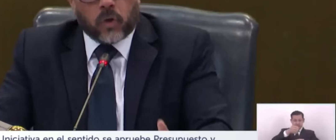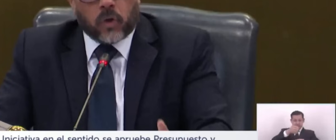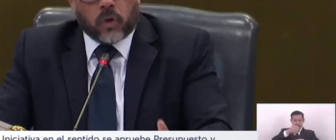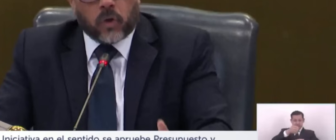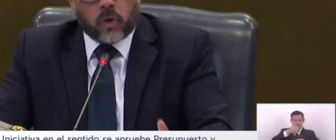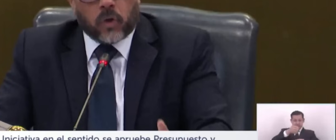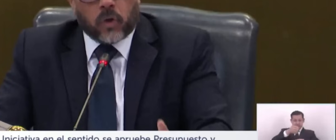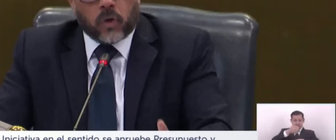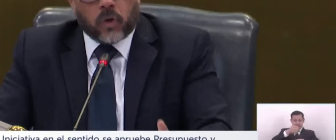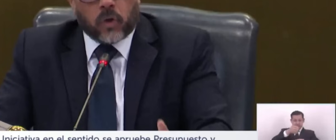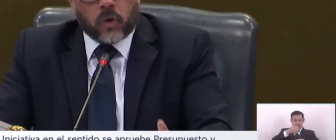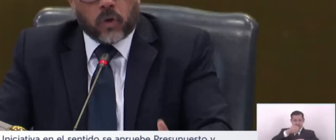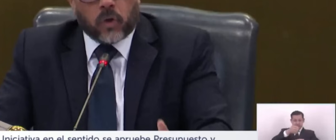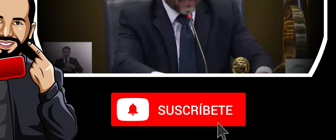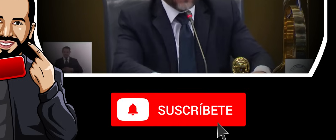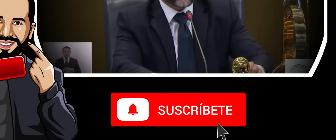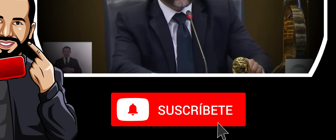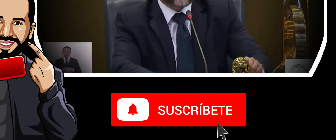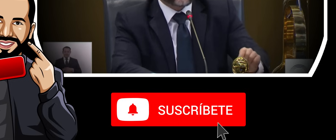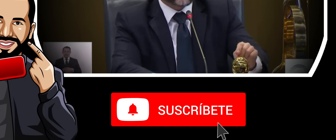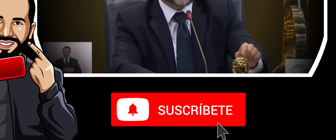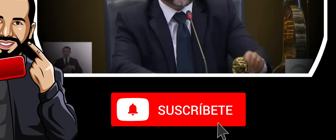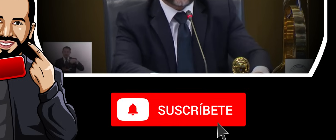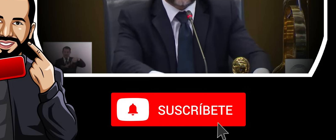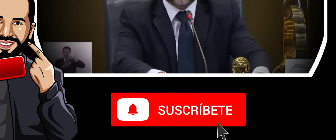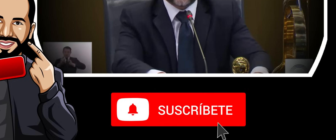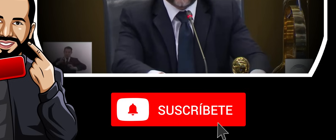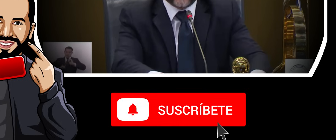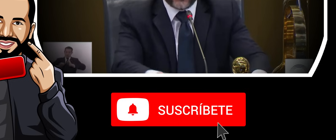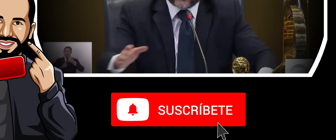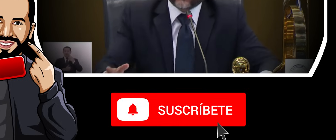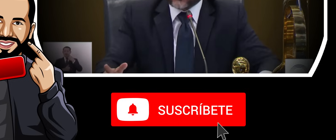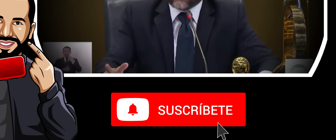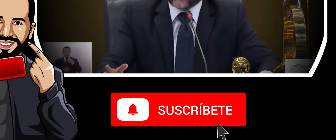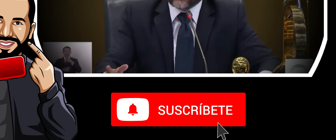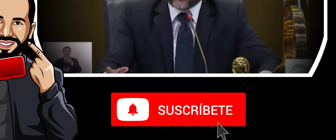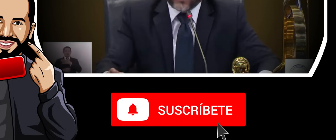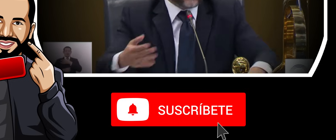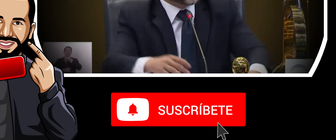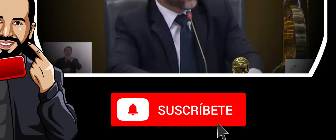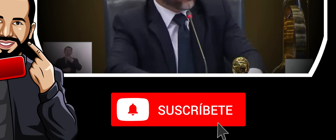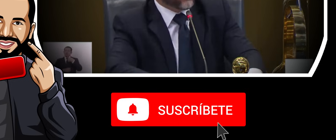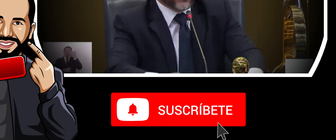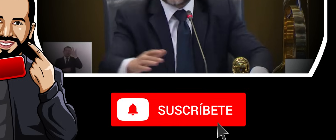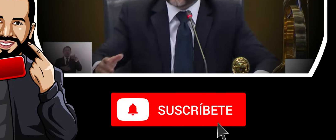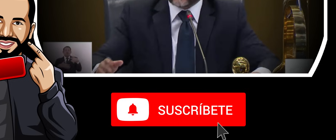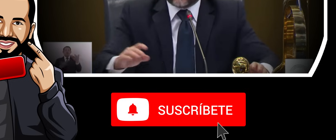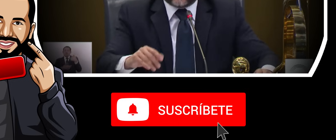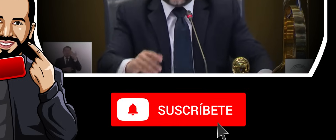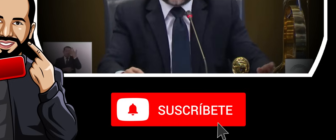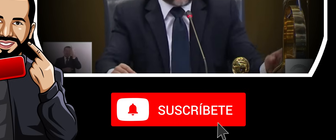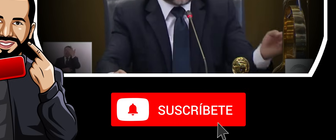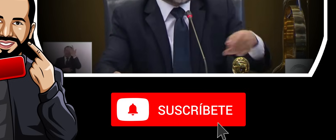como 7 empleados. Vamos a ver, escuchamos. Y esos showcitos en donde, ay, es que yo no tengo información. Ay, es que yo no sé cómo. Ay, es